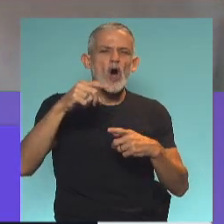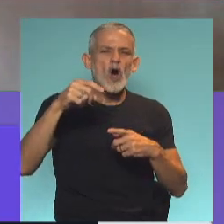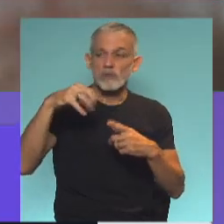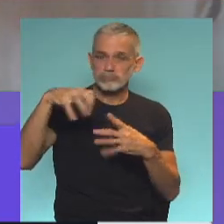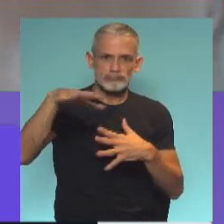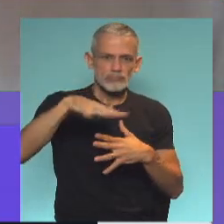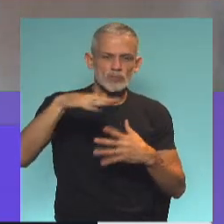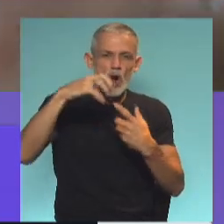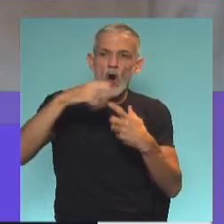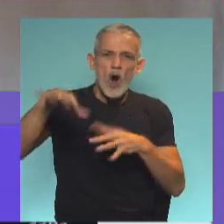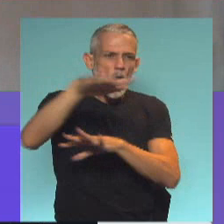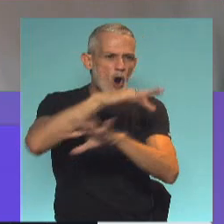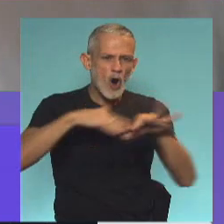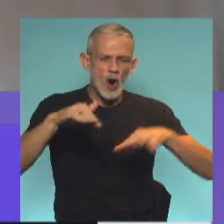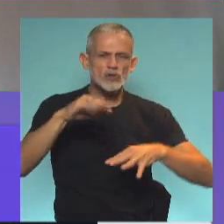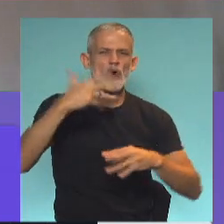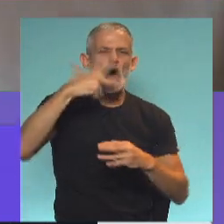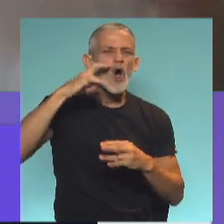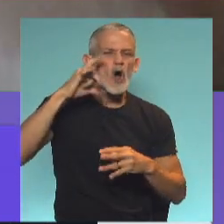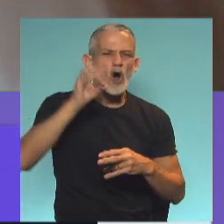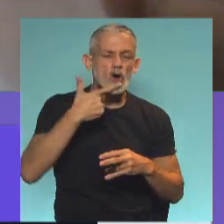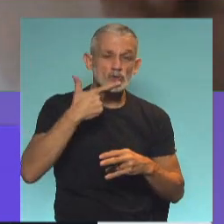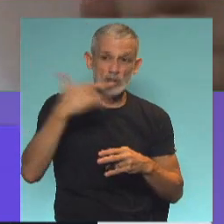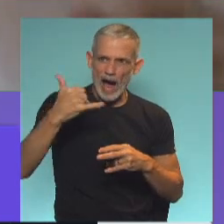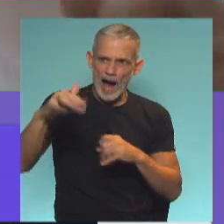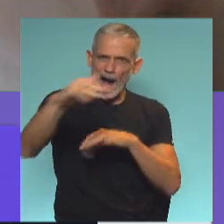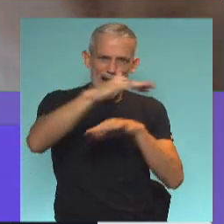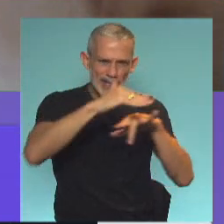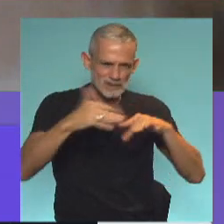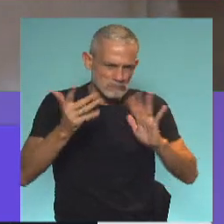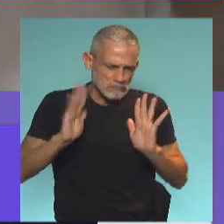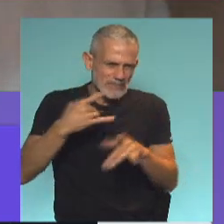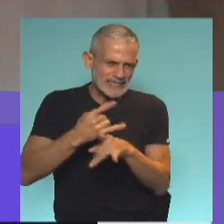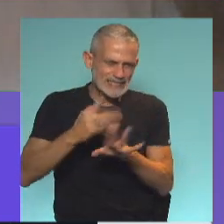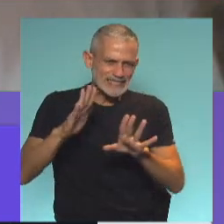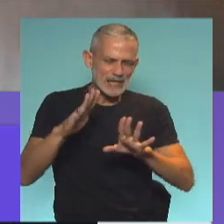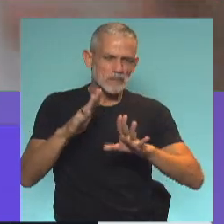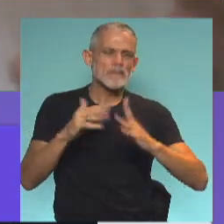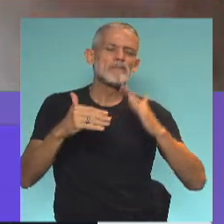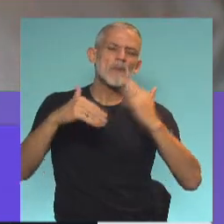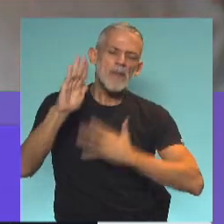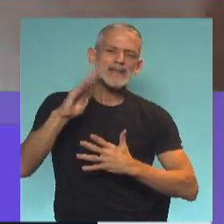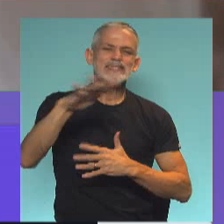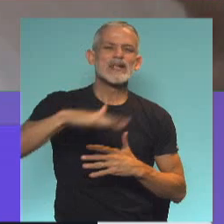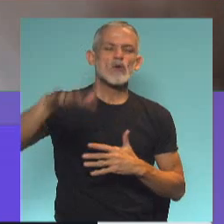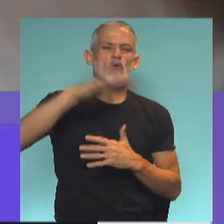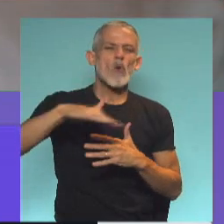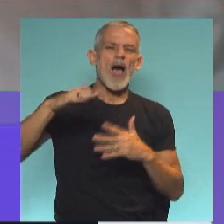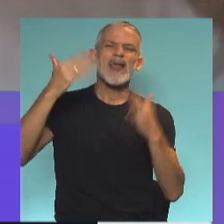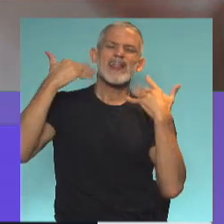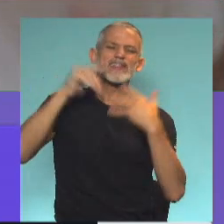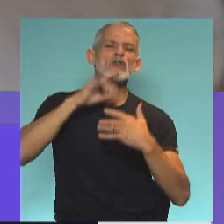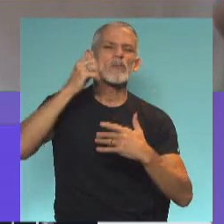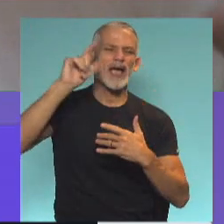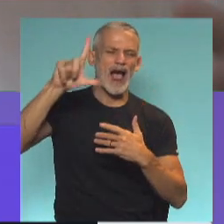es decir, son hongos que están con nosotros en el medio ambiente fuertemente, presencia mayor en ambientes tropicales donde hay